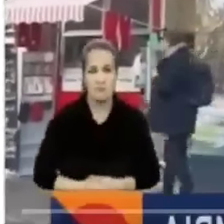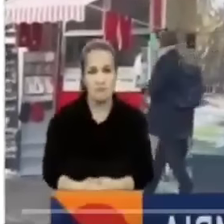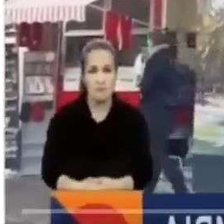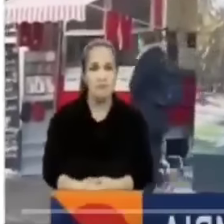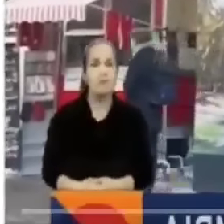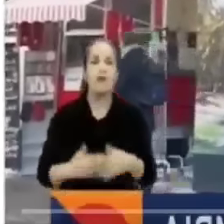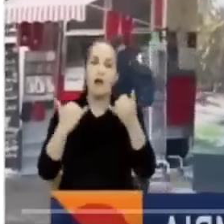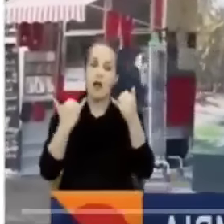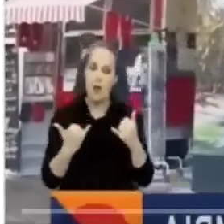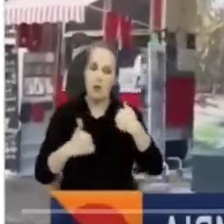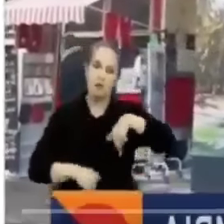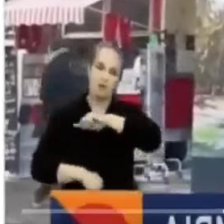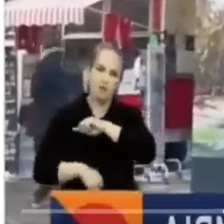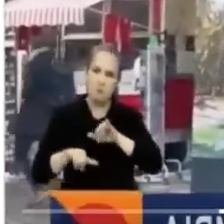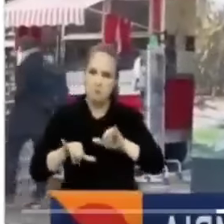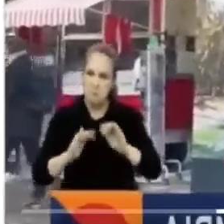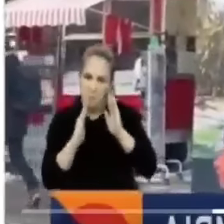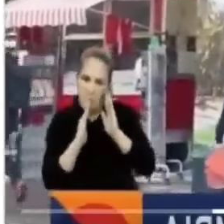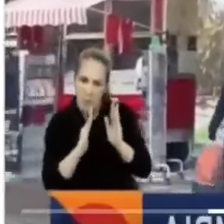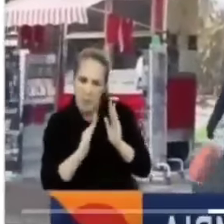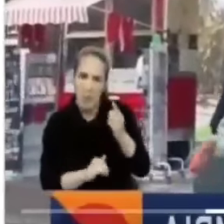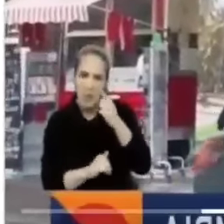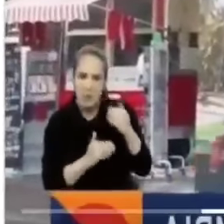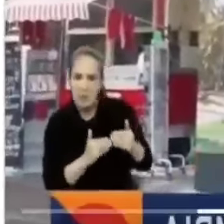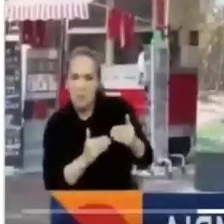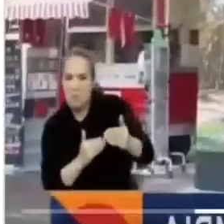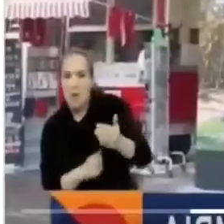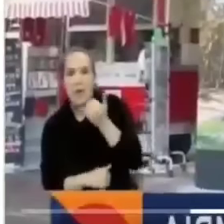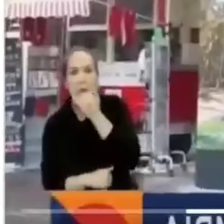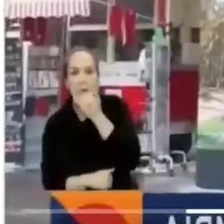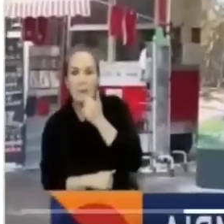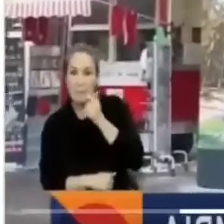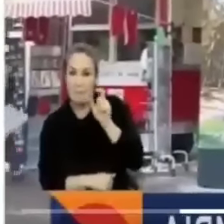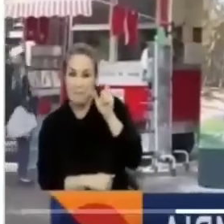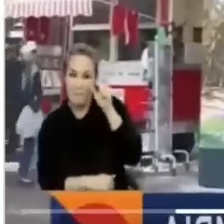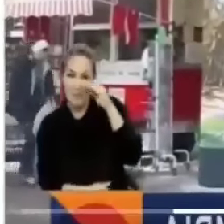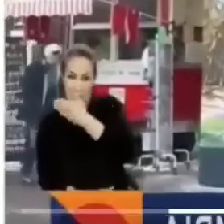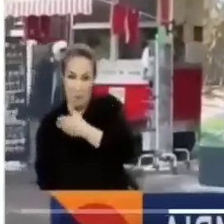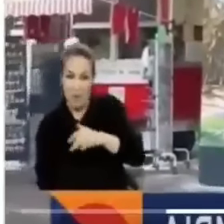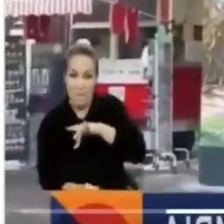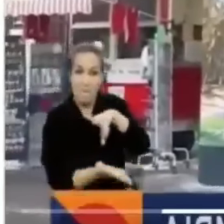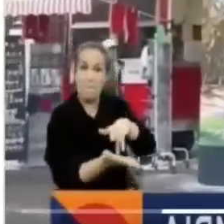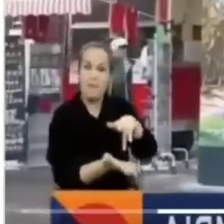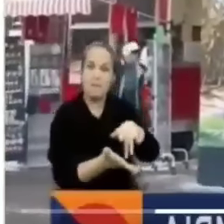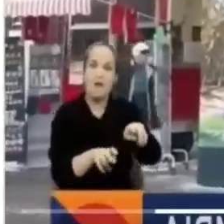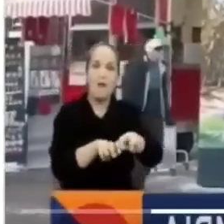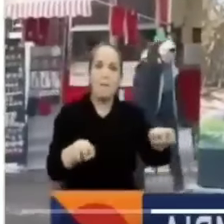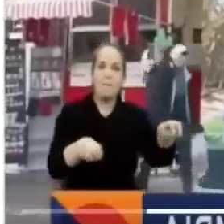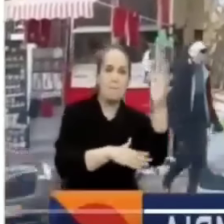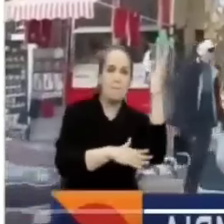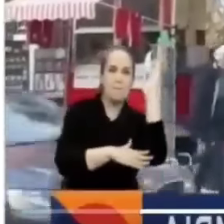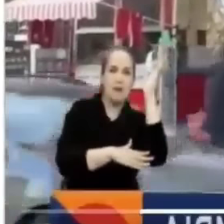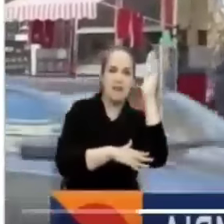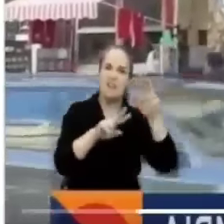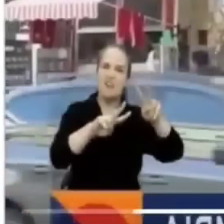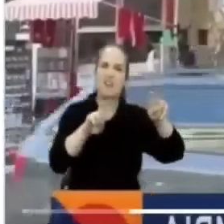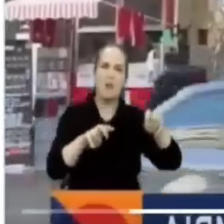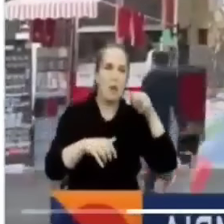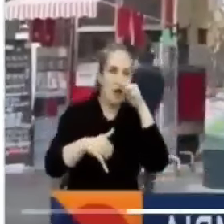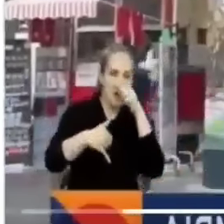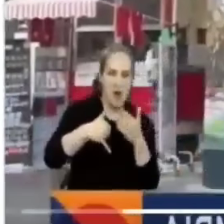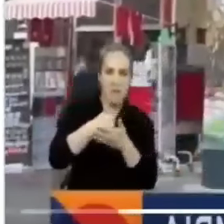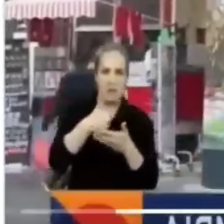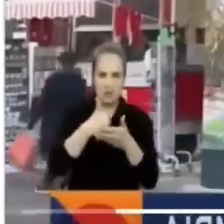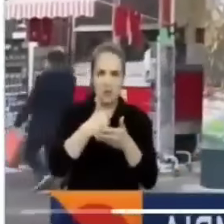Bueno, compañeros, nosotros estaremos pendientes a lo que salga de la participación del presidente Gustavo Petro esta tarde en el primer panel sobre la Amazonía en el